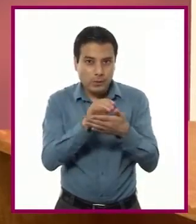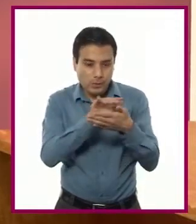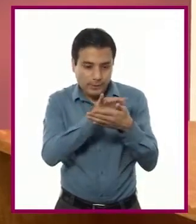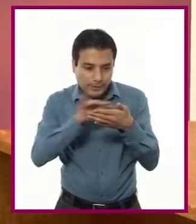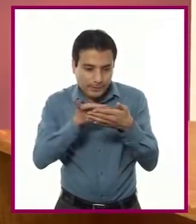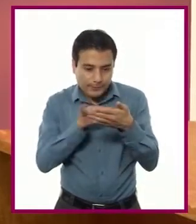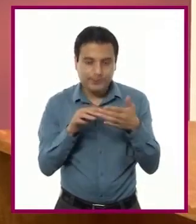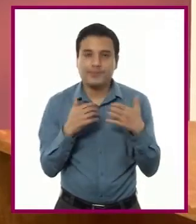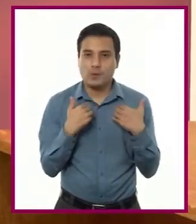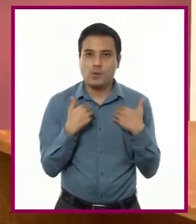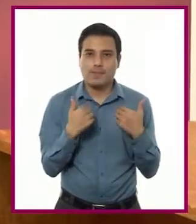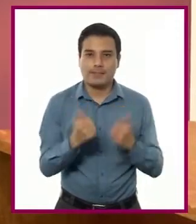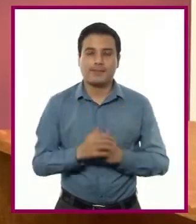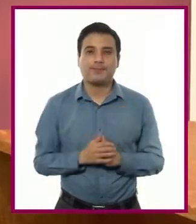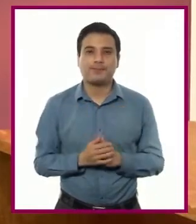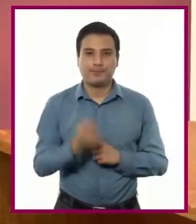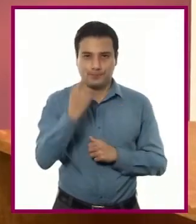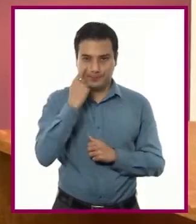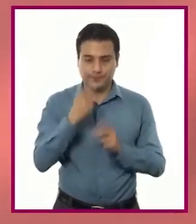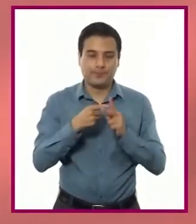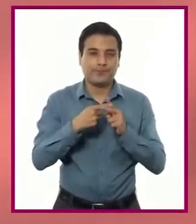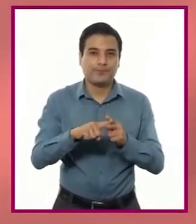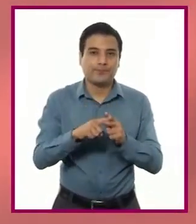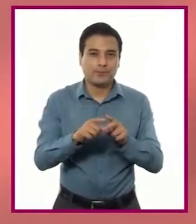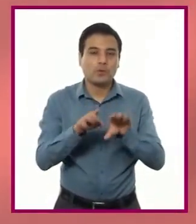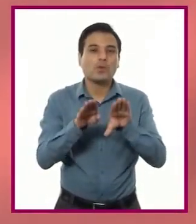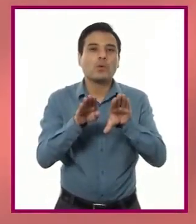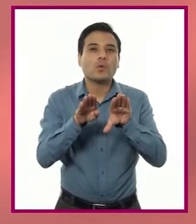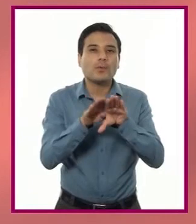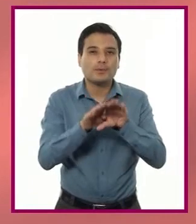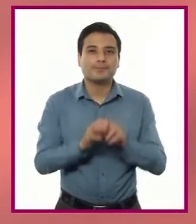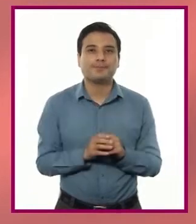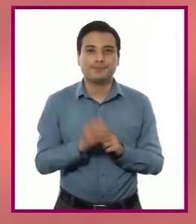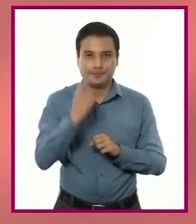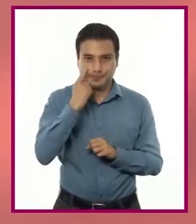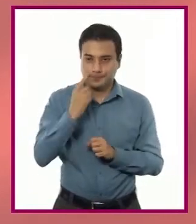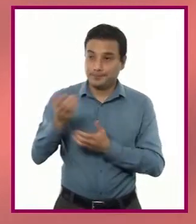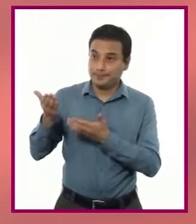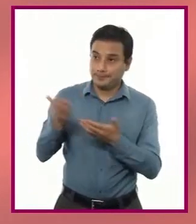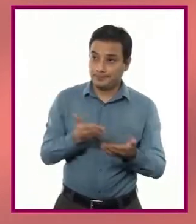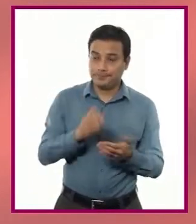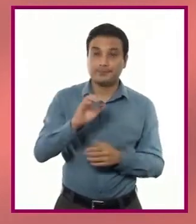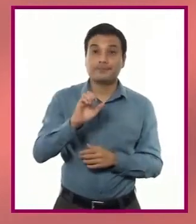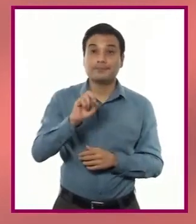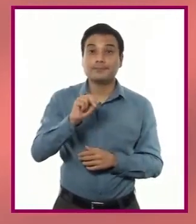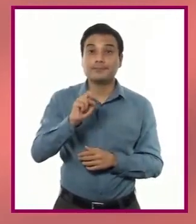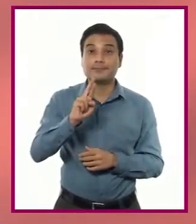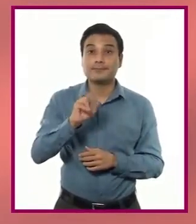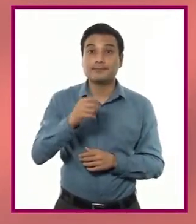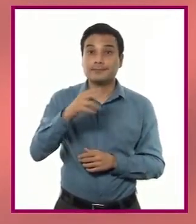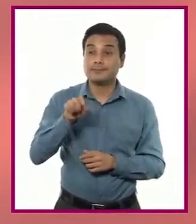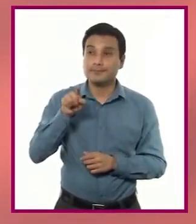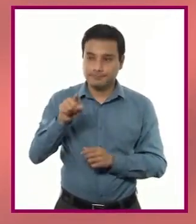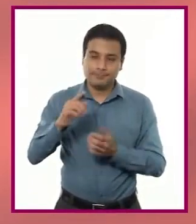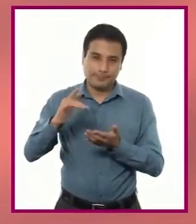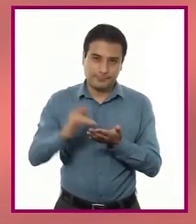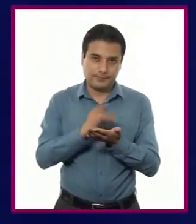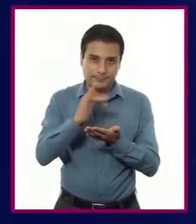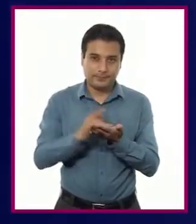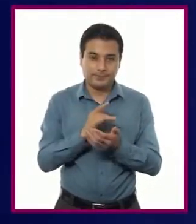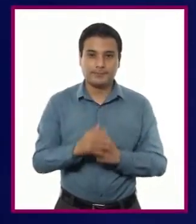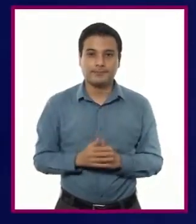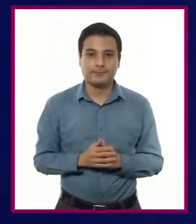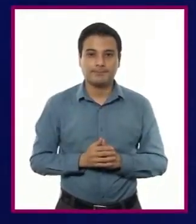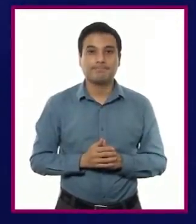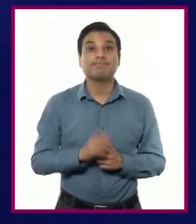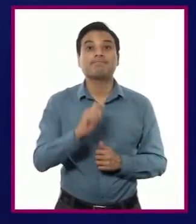apuntes. Para poner manos a la obra, quiero dar la bienvenida a Enrique Rodal, pedirle nos apoye para el desarrollo de la sesión.